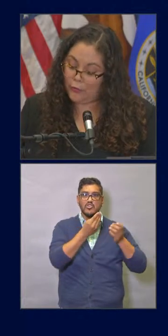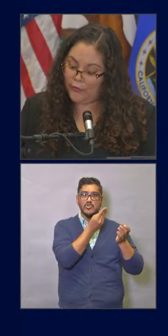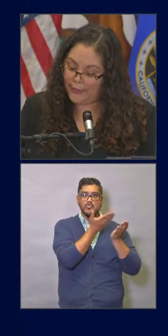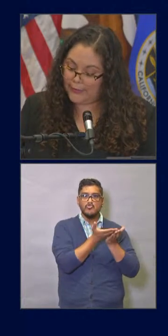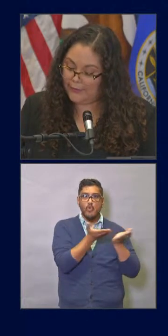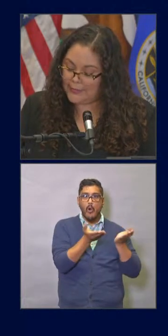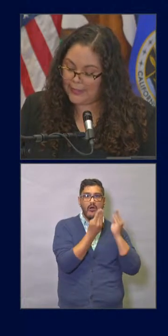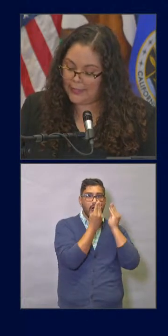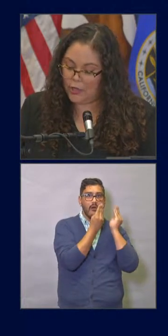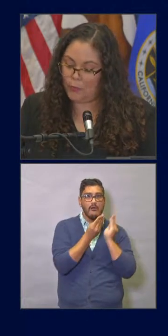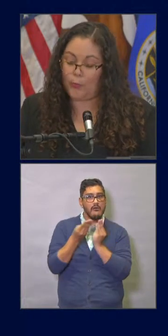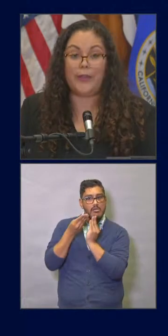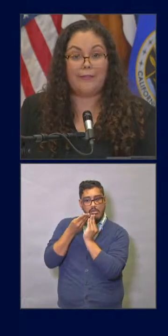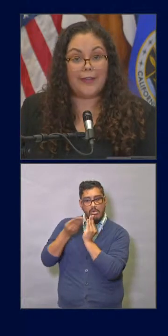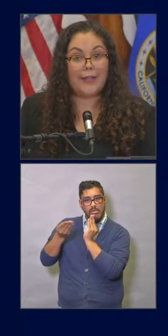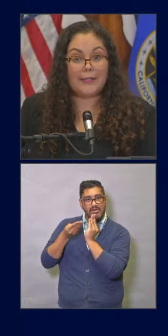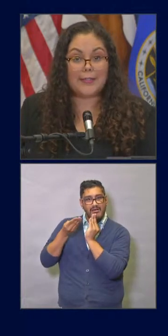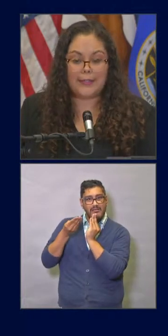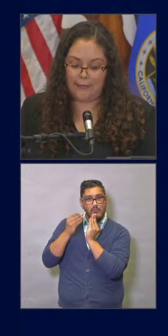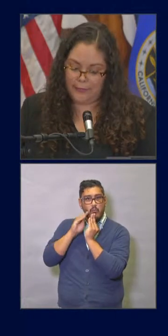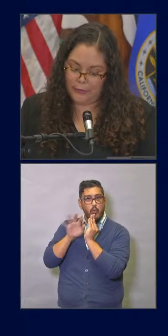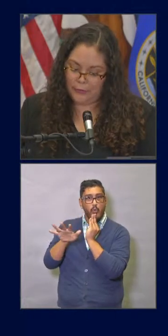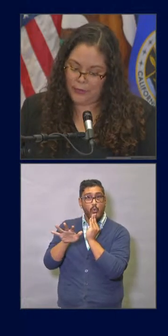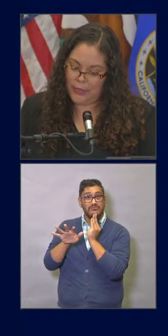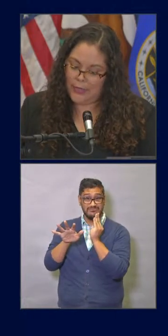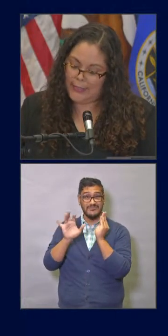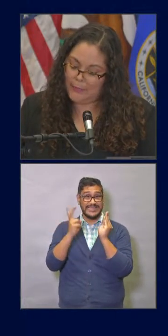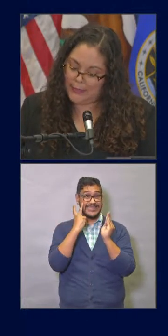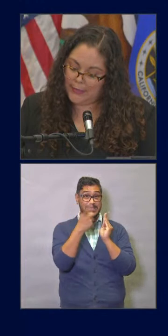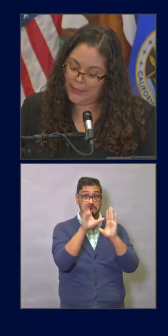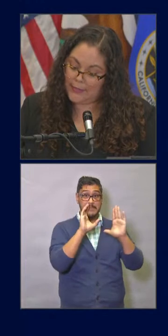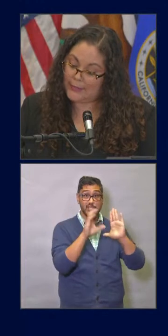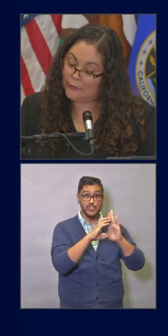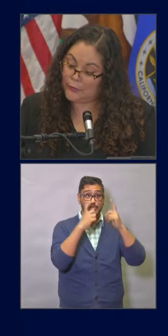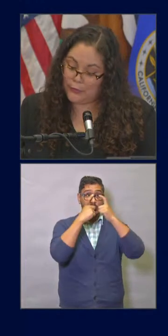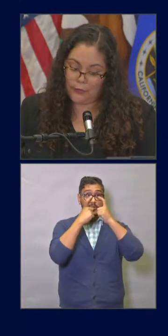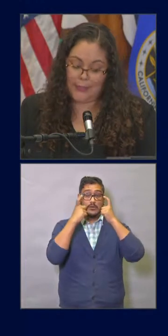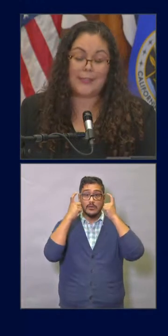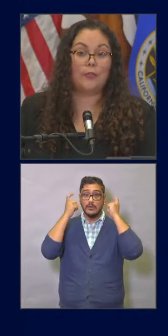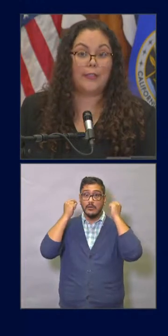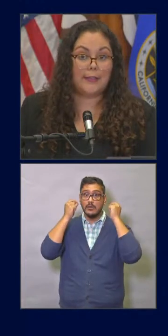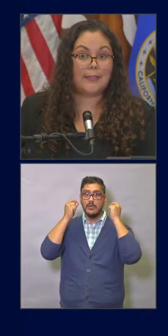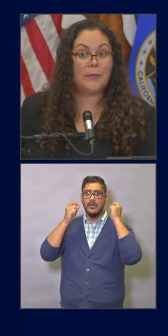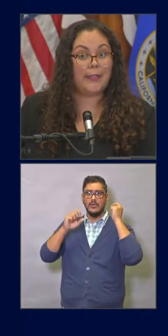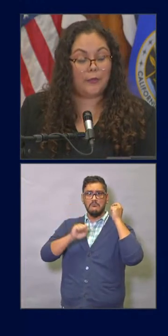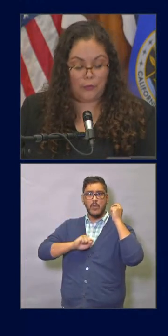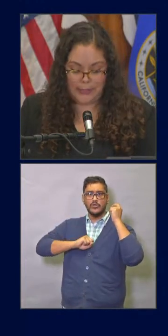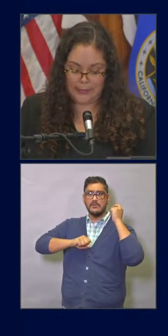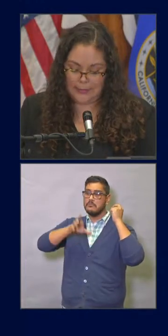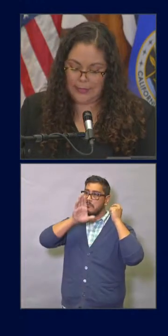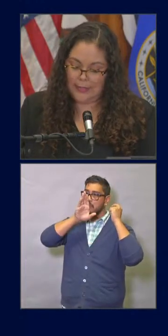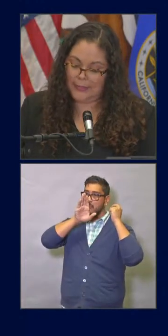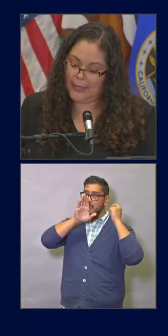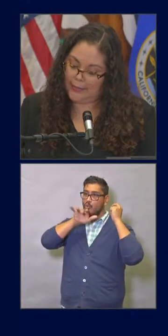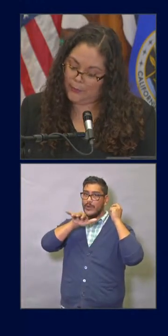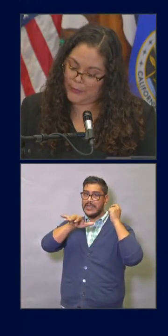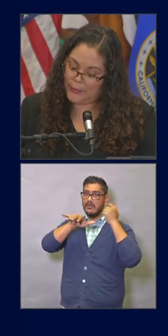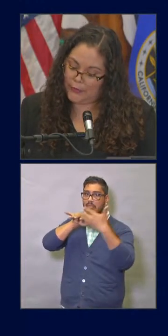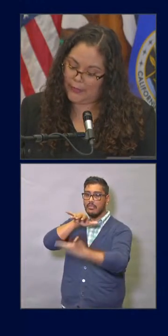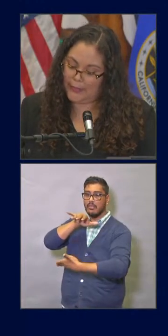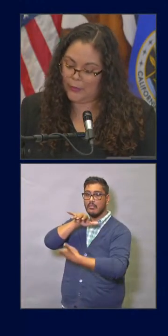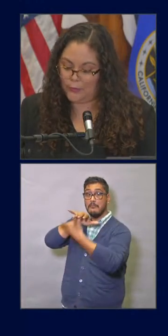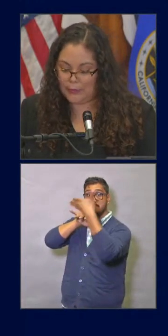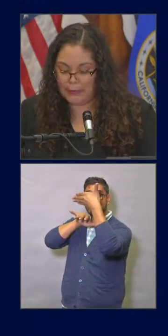Una cubierta facial, como puede ver en este gráfico, limita la distribución de las gotitas respiratorias de